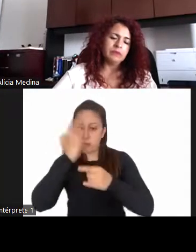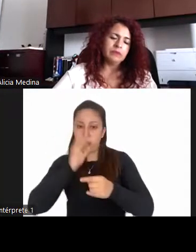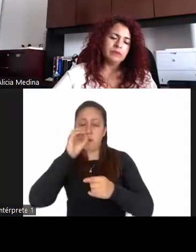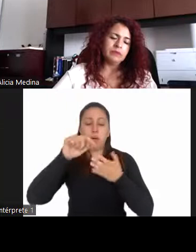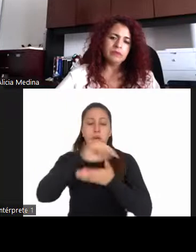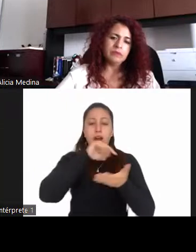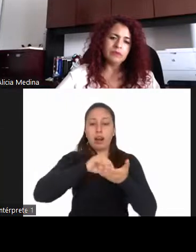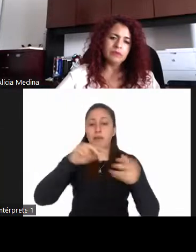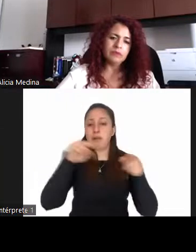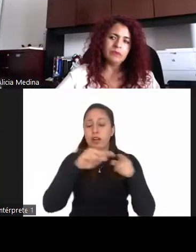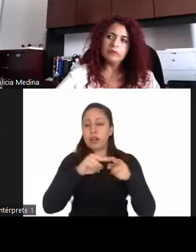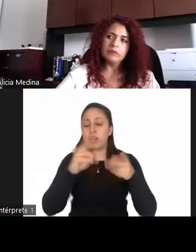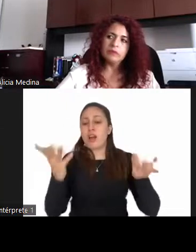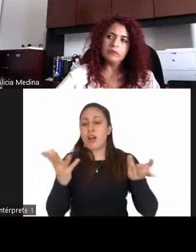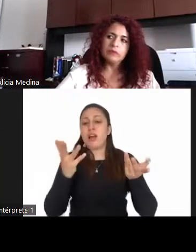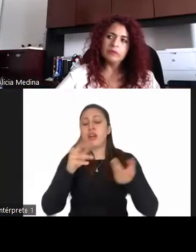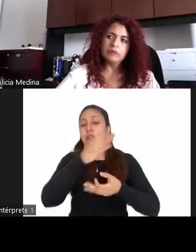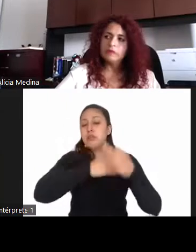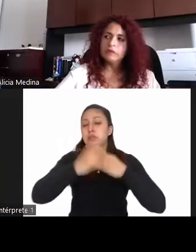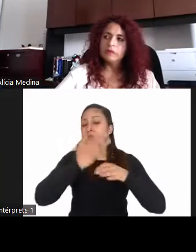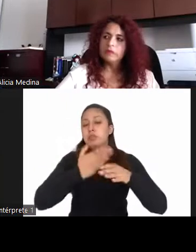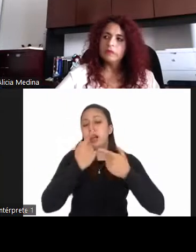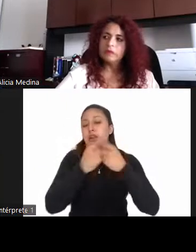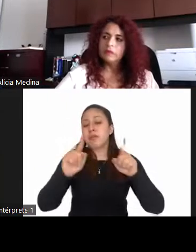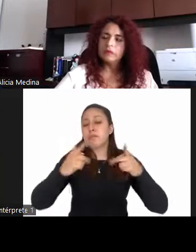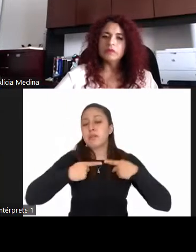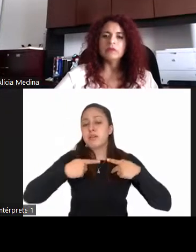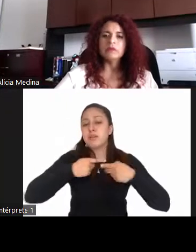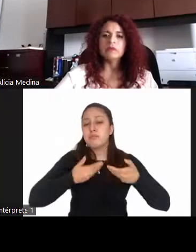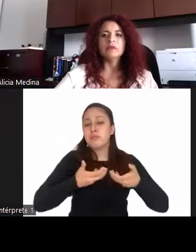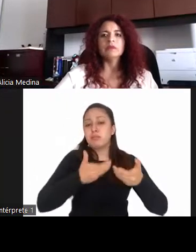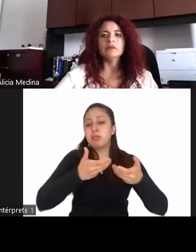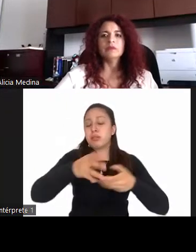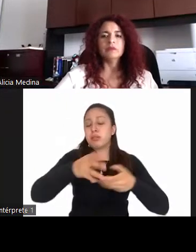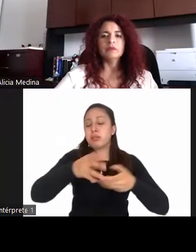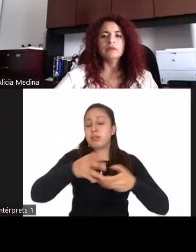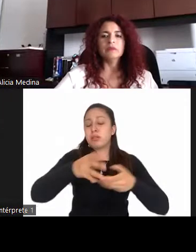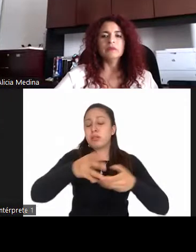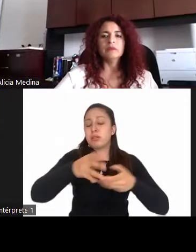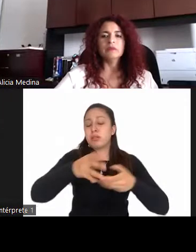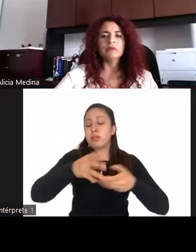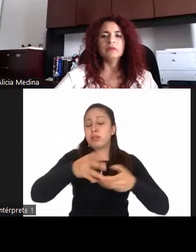debe de ser utilizado también para promover la democracia, y me parece a mí que estamos